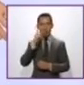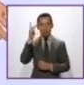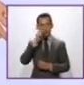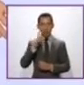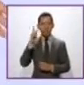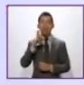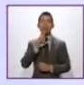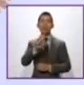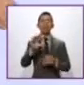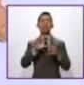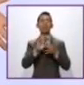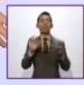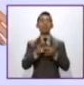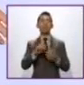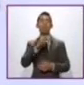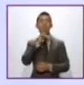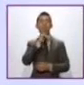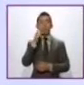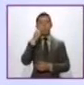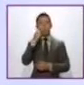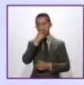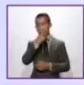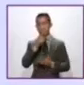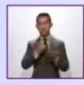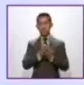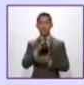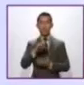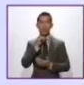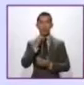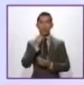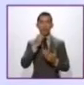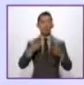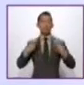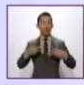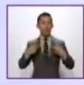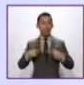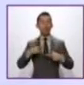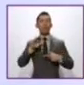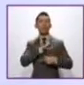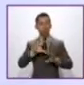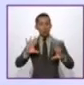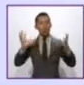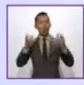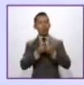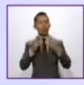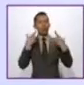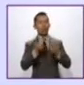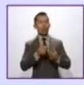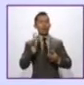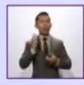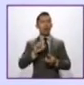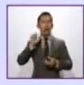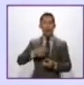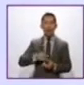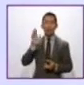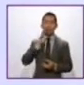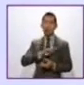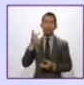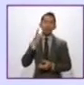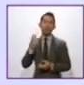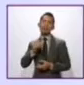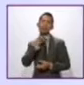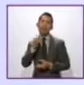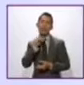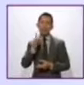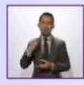contestó, nada de democracia. Los ciudadanos nos podemos reunir, no tenemos ataduras políticas ni somos